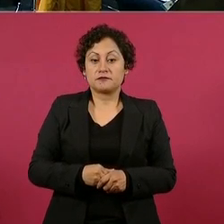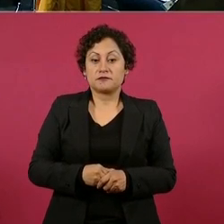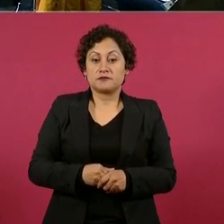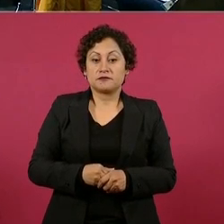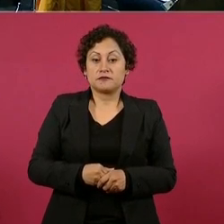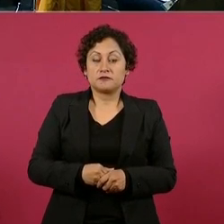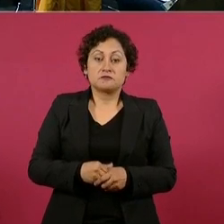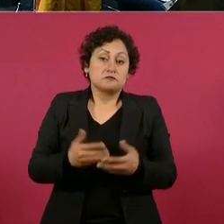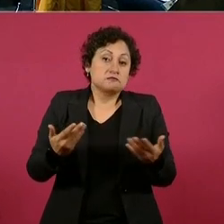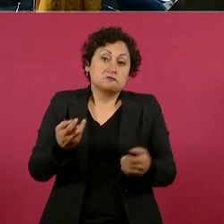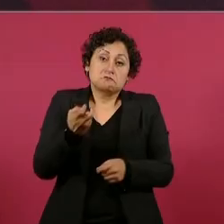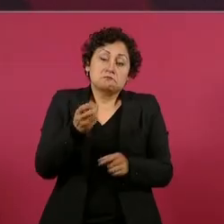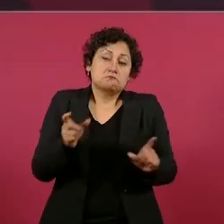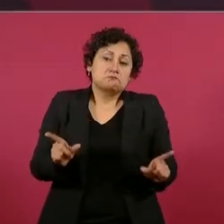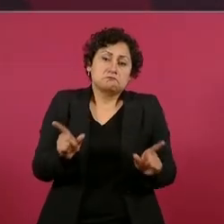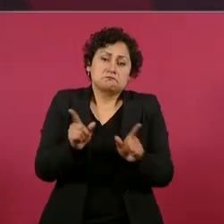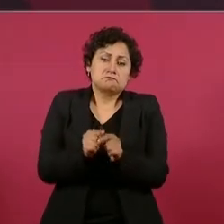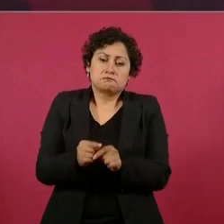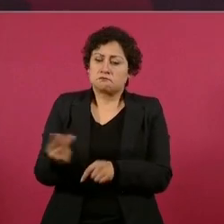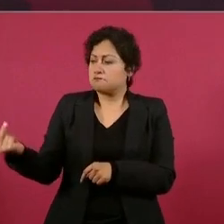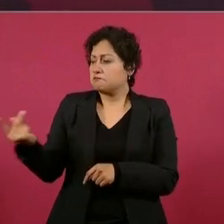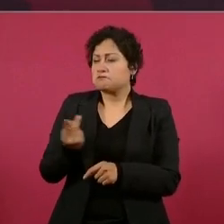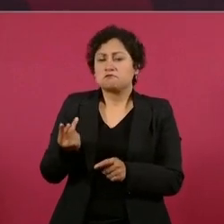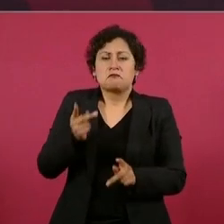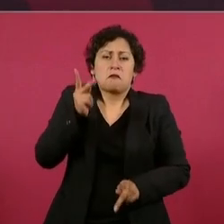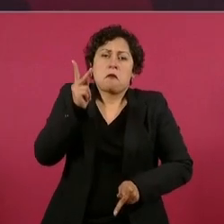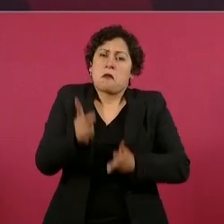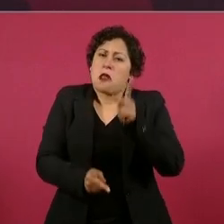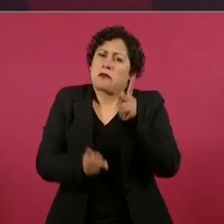Eso es lo que puedo decir. Platicamos cosas.